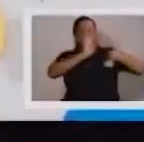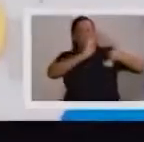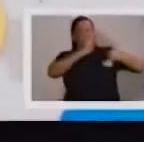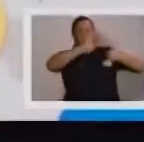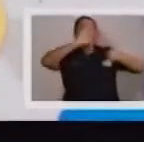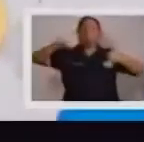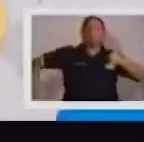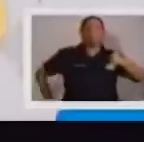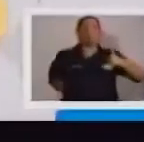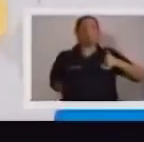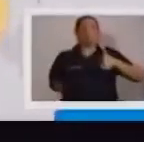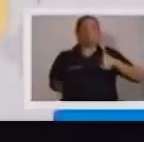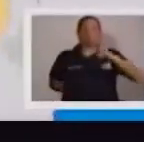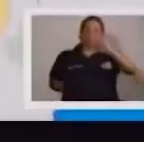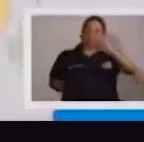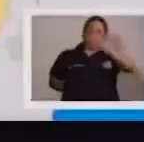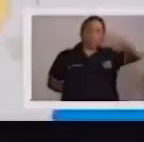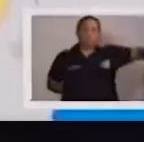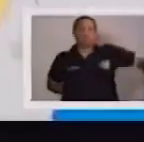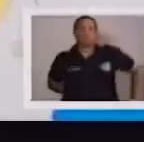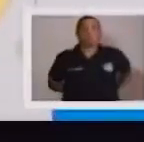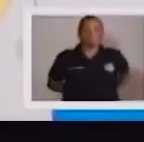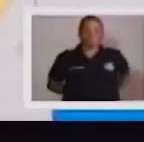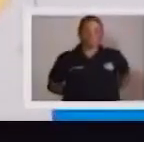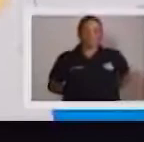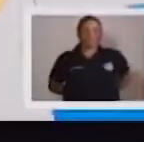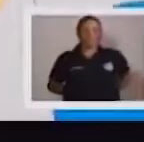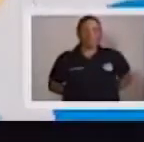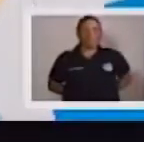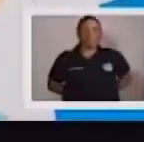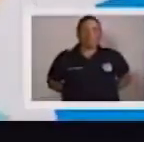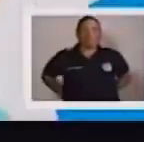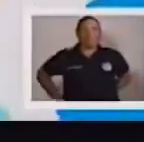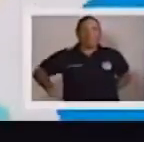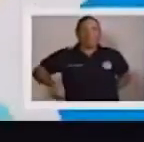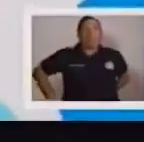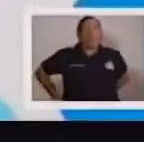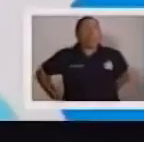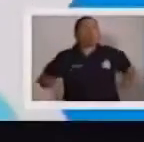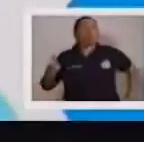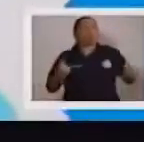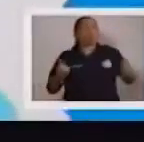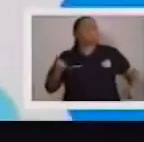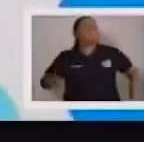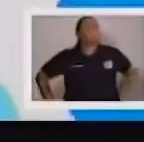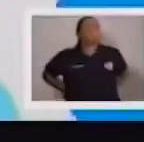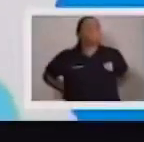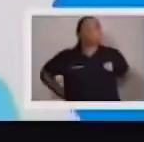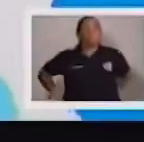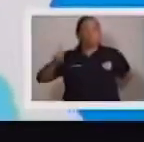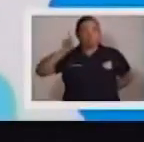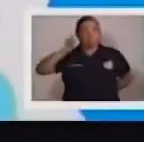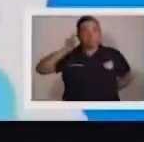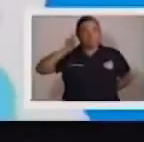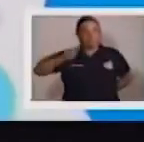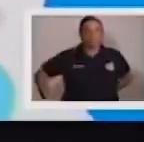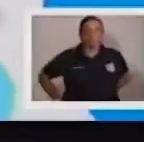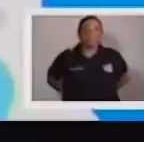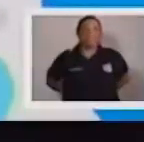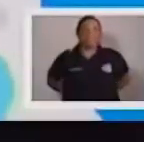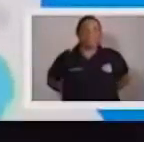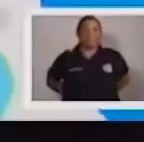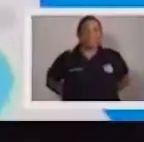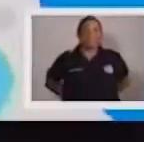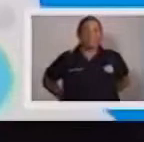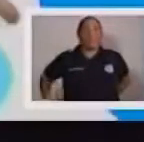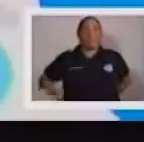ya me voy. Yo también. ¿Cuál sigue? Ahora sigue el que indica. Muy bien, y el que indica lo vamos